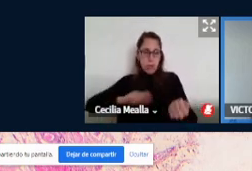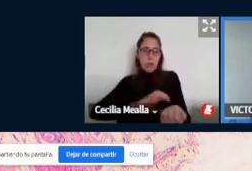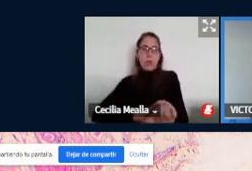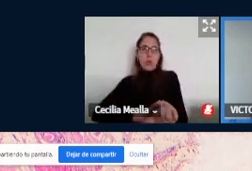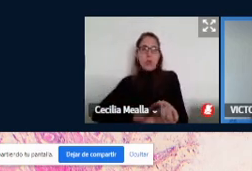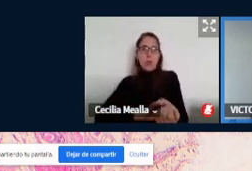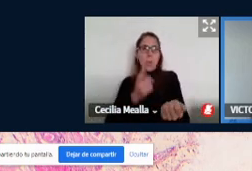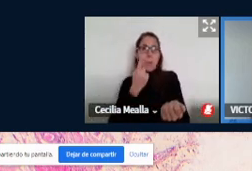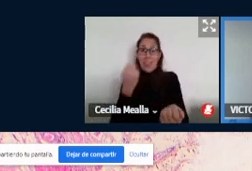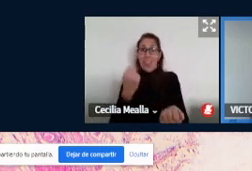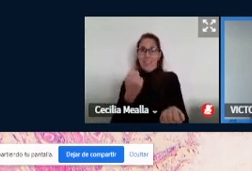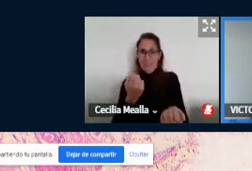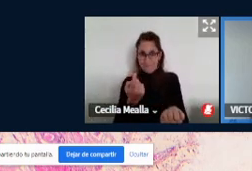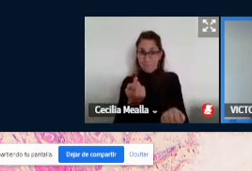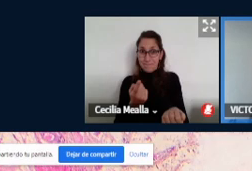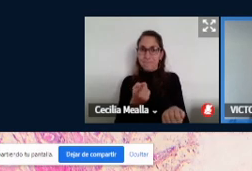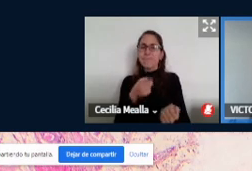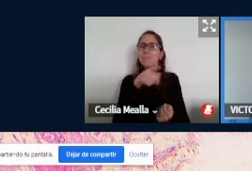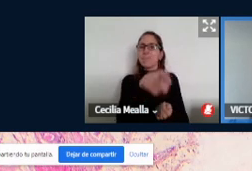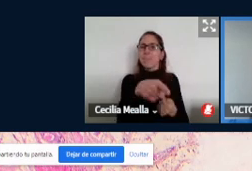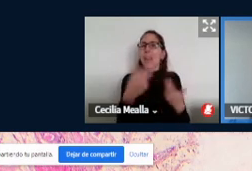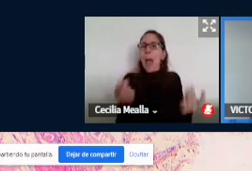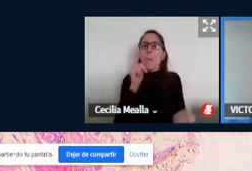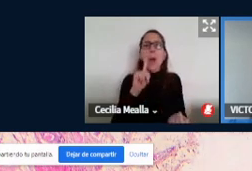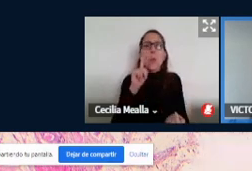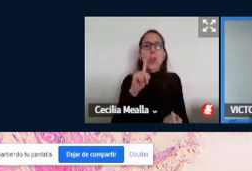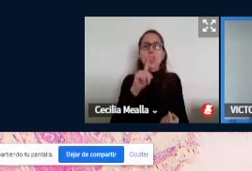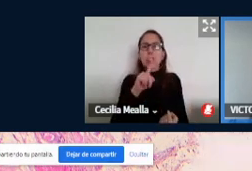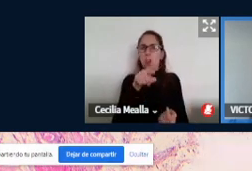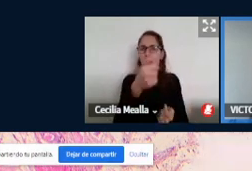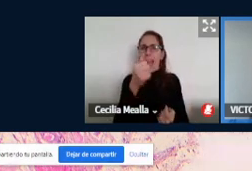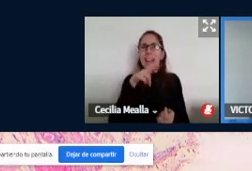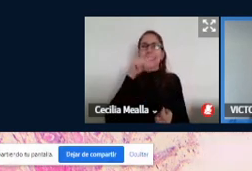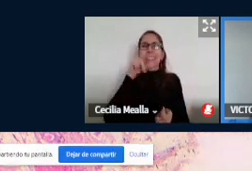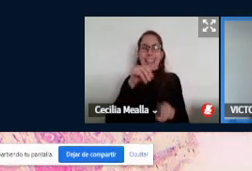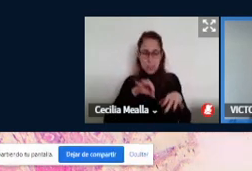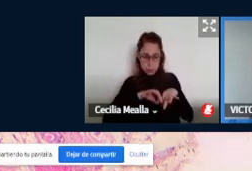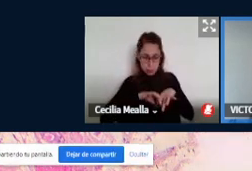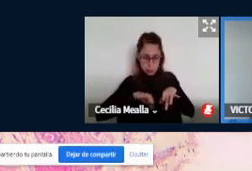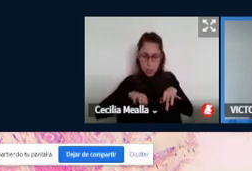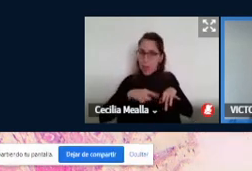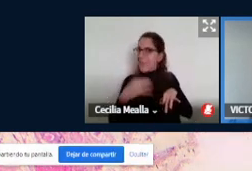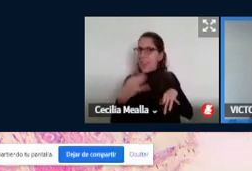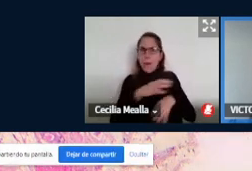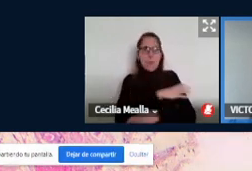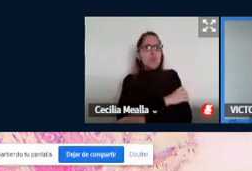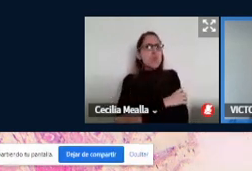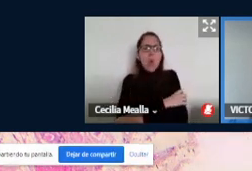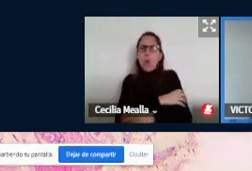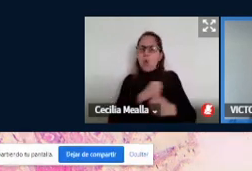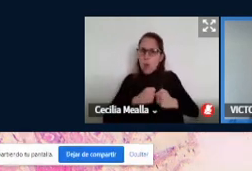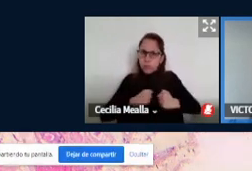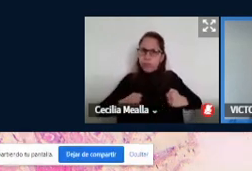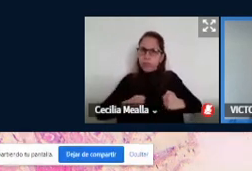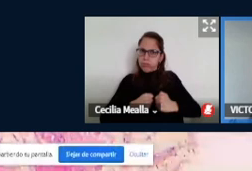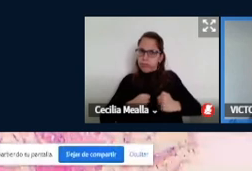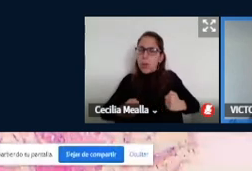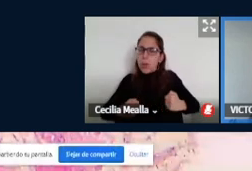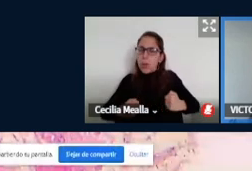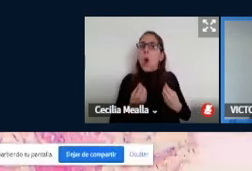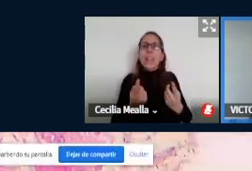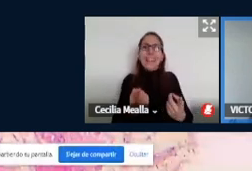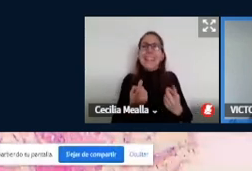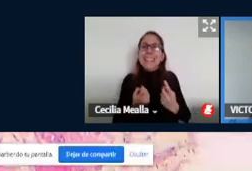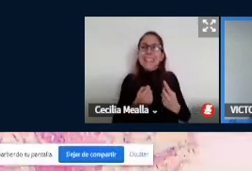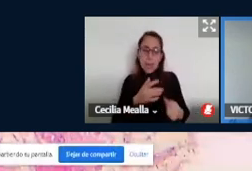arterias grandes, como la aorta y todas las de gran calibre, son musculares y muchas fibras elásticas porque tienen que soportar